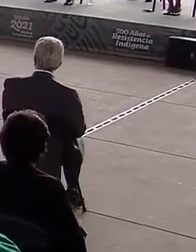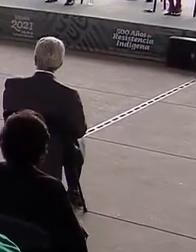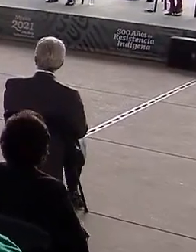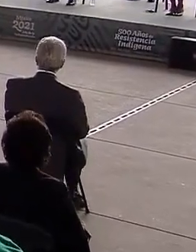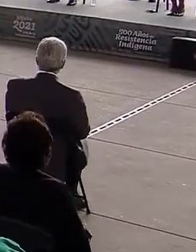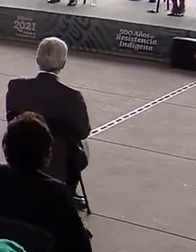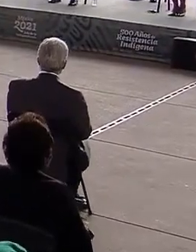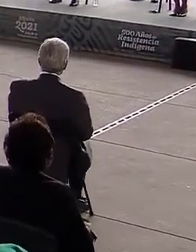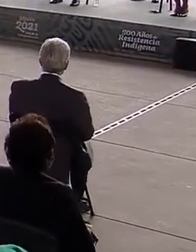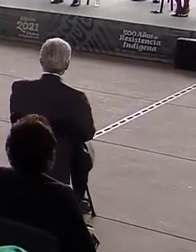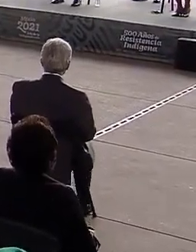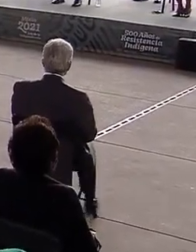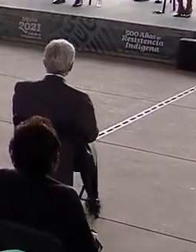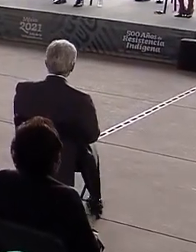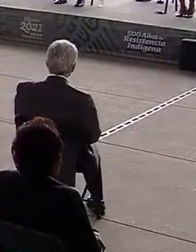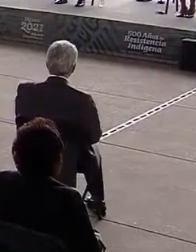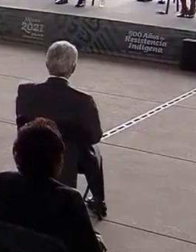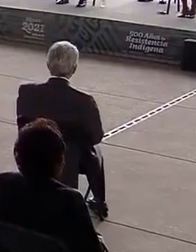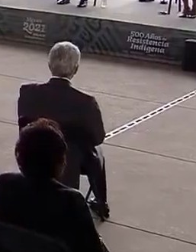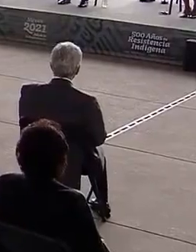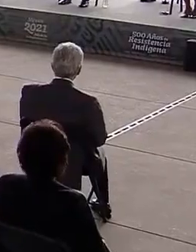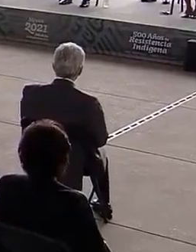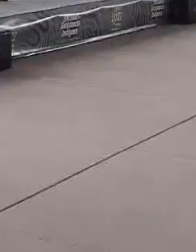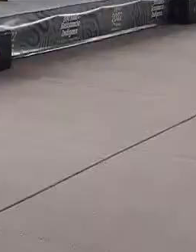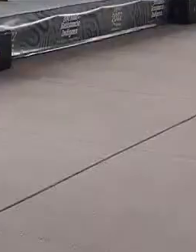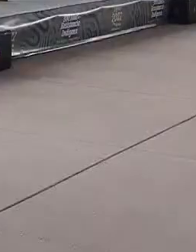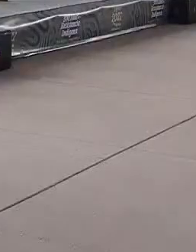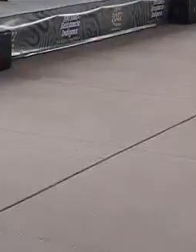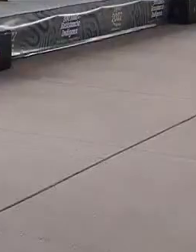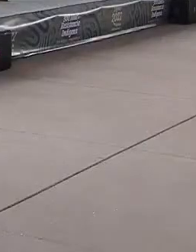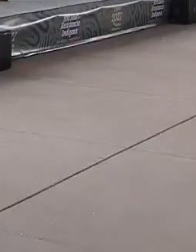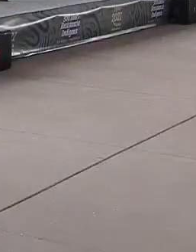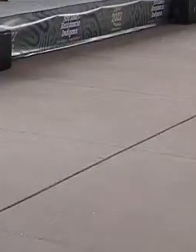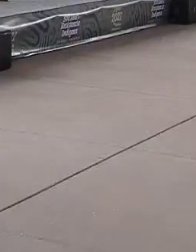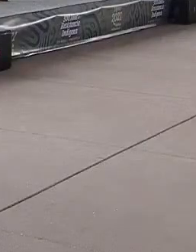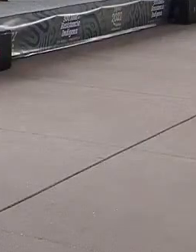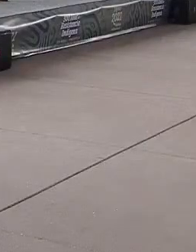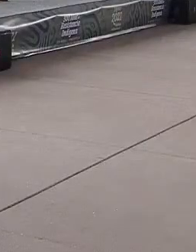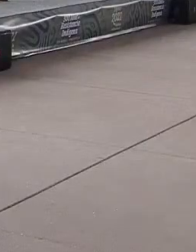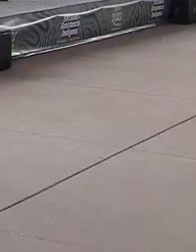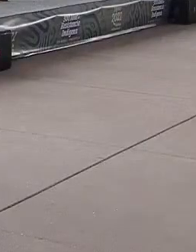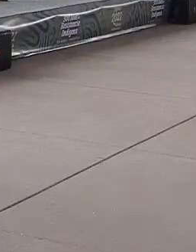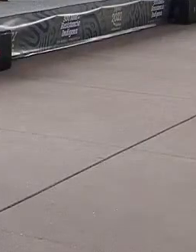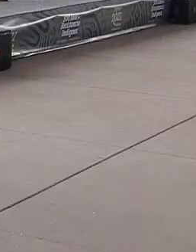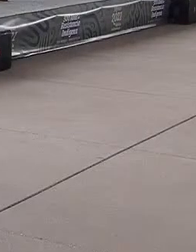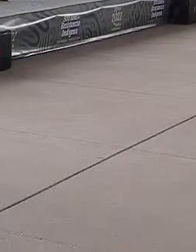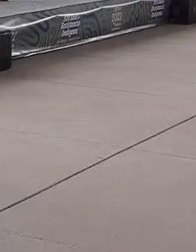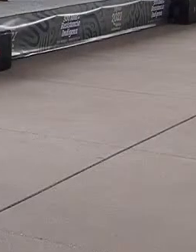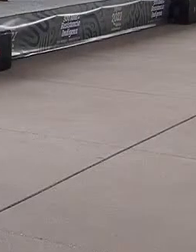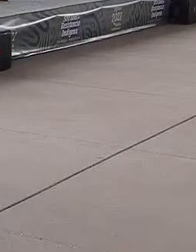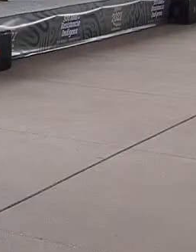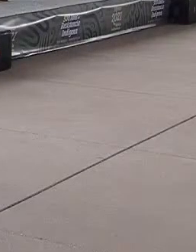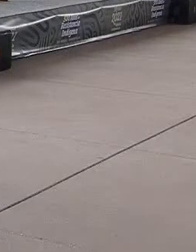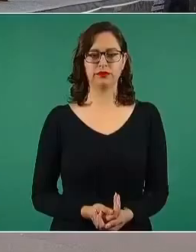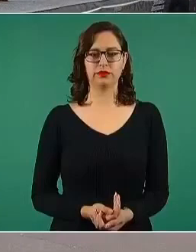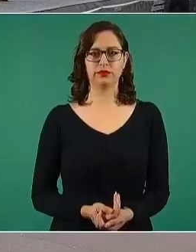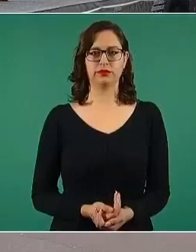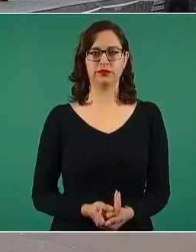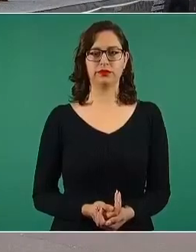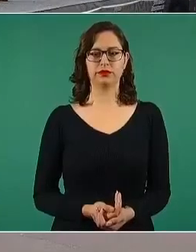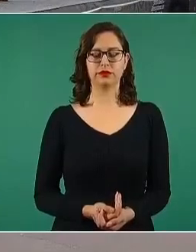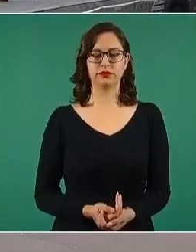Secretario de Relaciones Exteriores, Marcelo Ebrard, Secretario de la Defensa, Secretario de